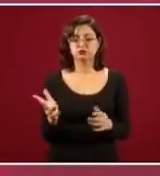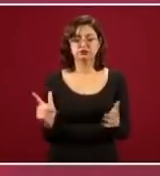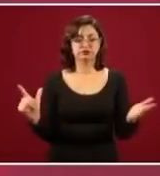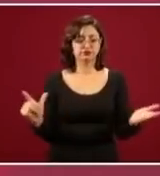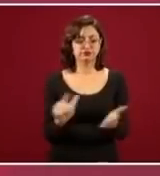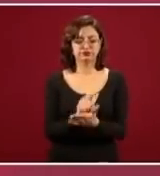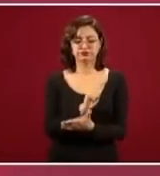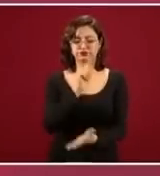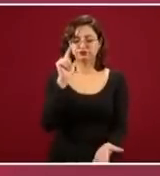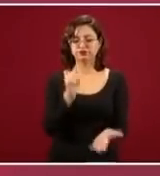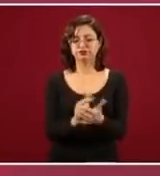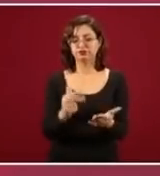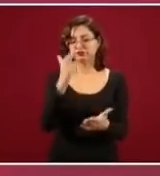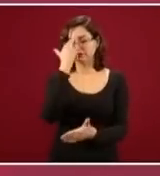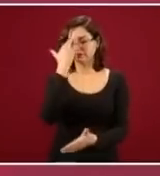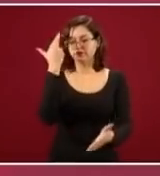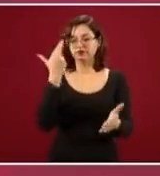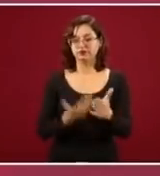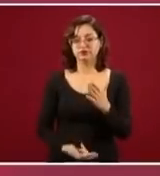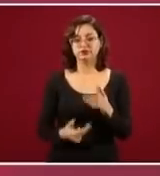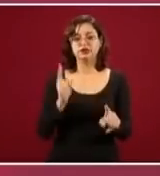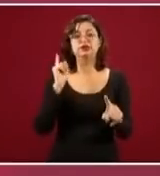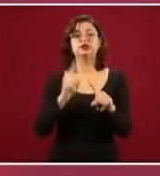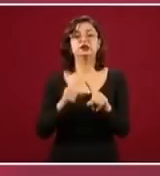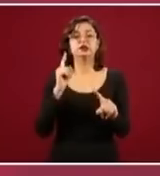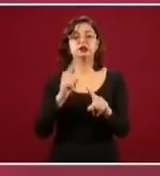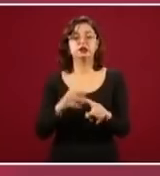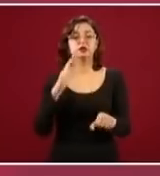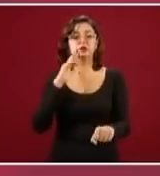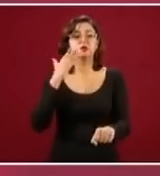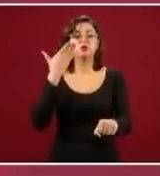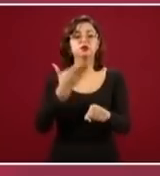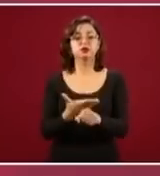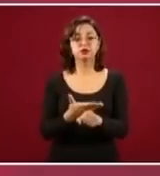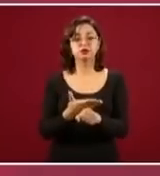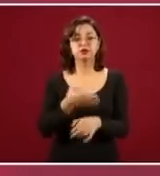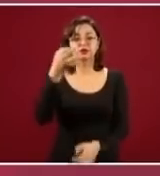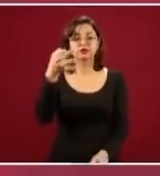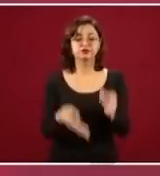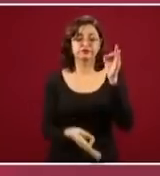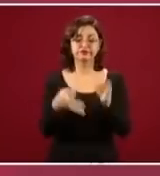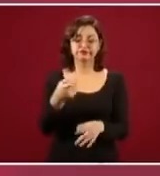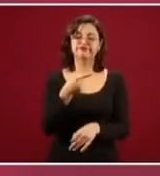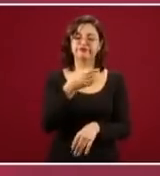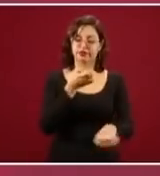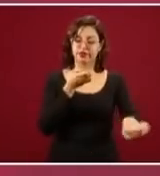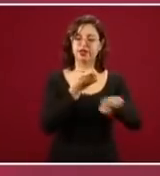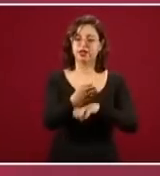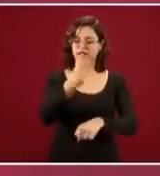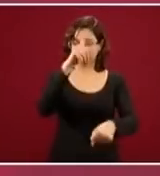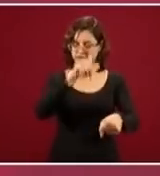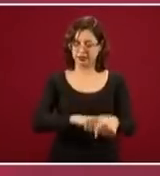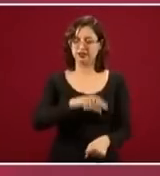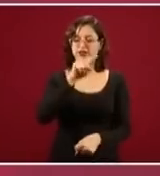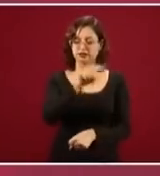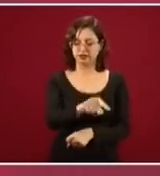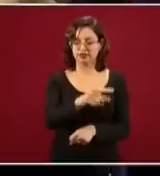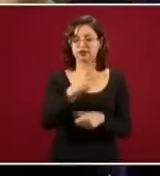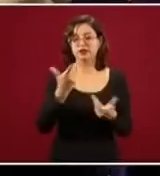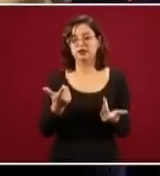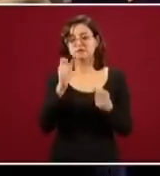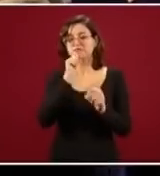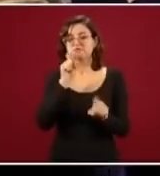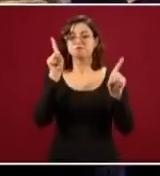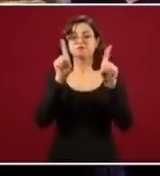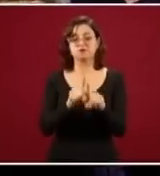ilegal o delictivo, corresponde a las fiscalías estatales a estudiarlo. Y, por supuesto, en la parte de asegurar que eso no interrumpa